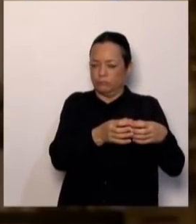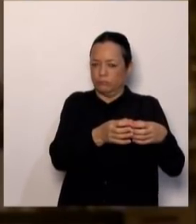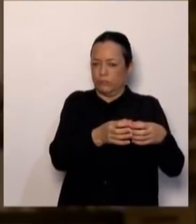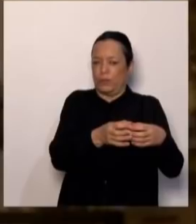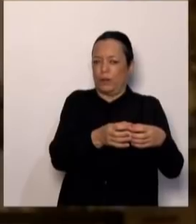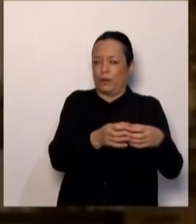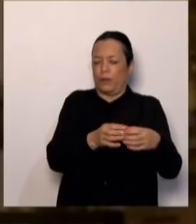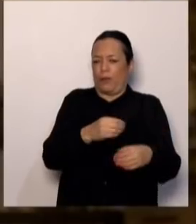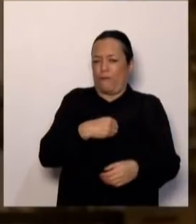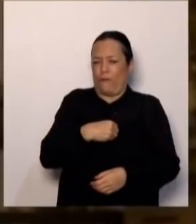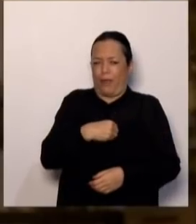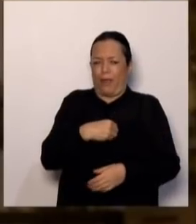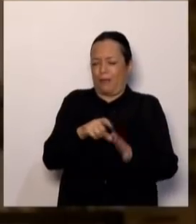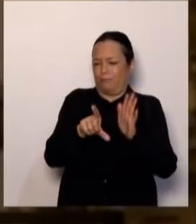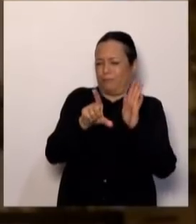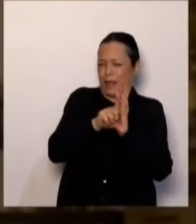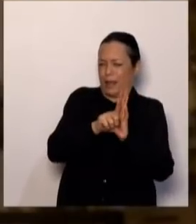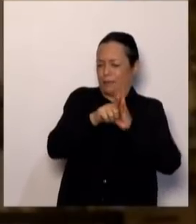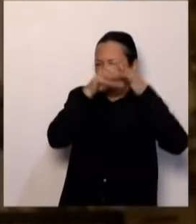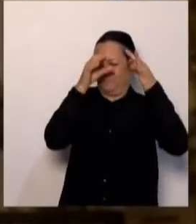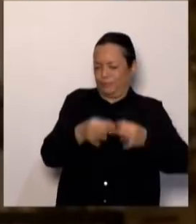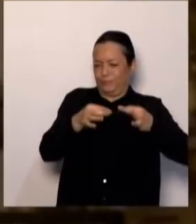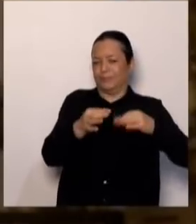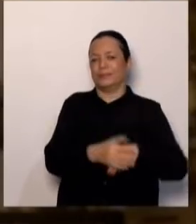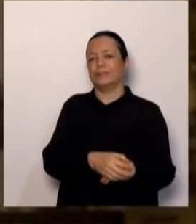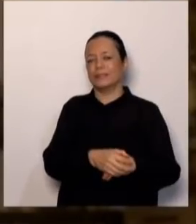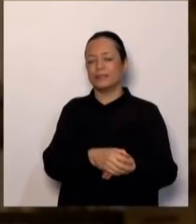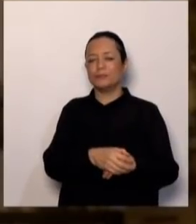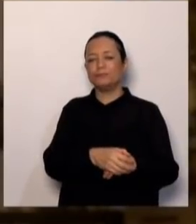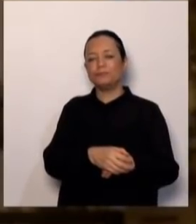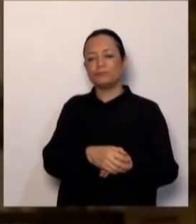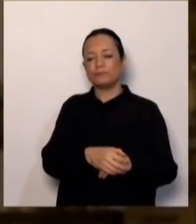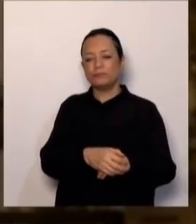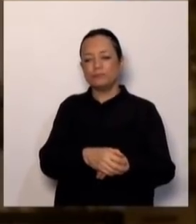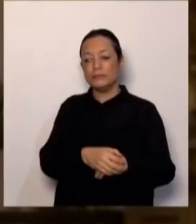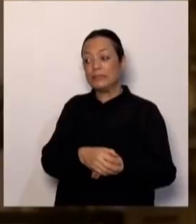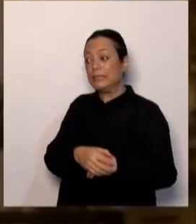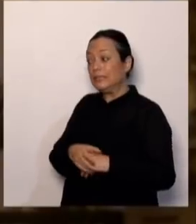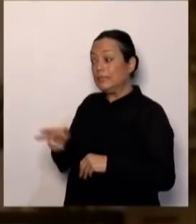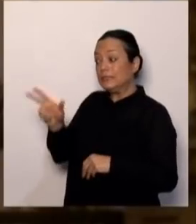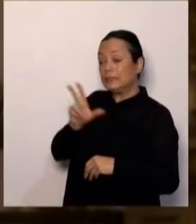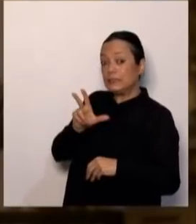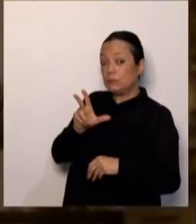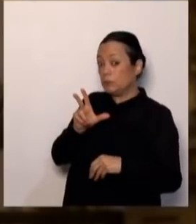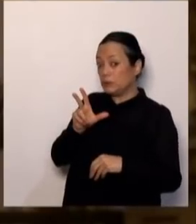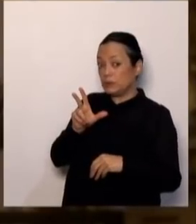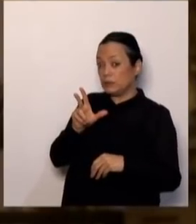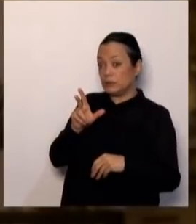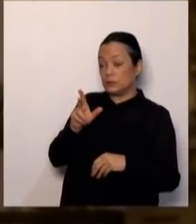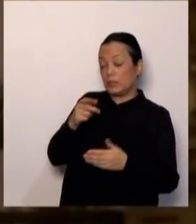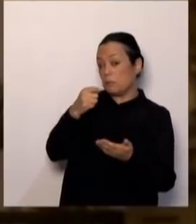fariseos. Y si responde que no hay que pagar el impuesto, se pone en contra del